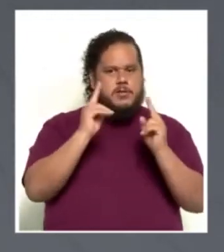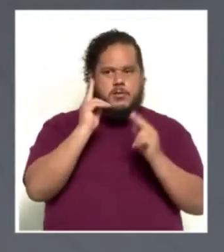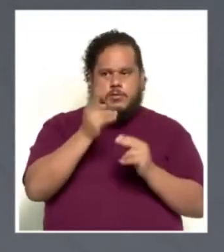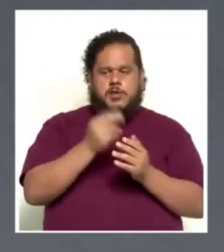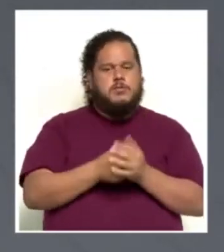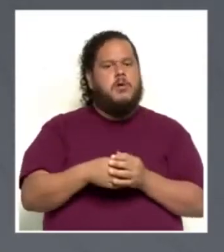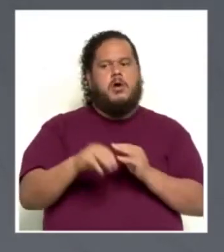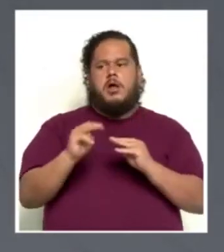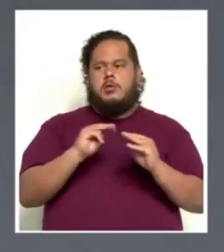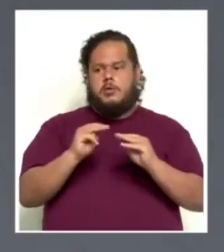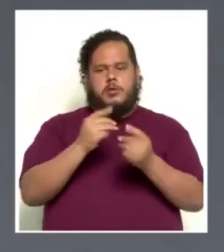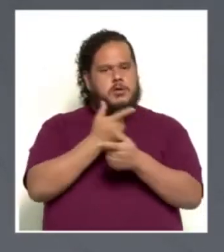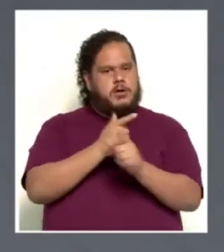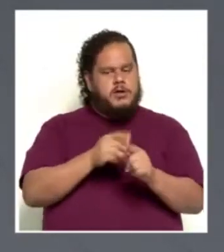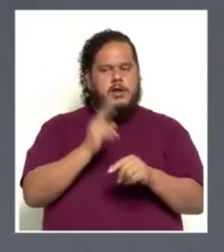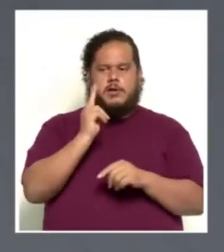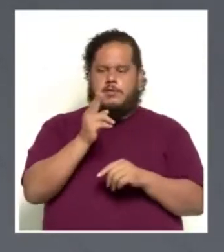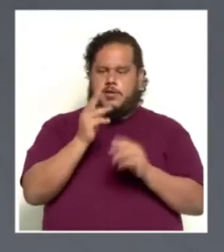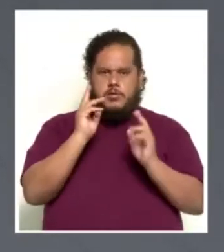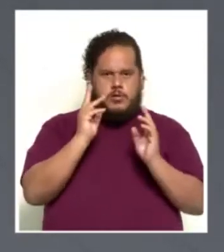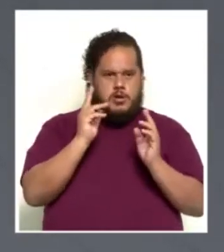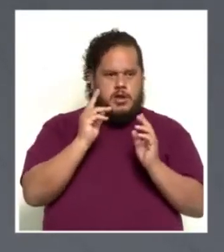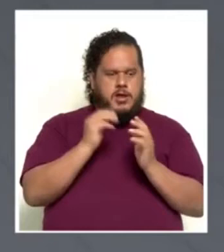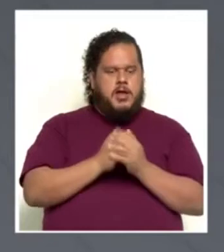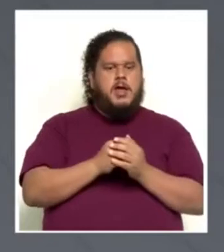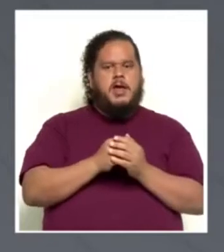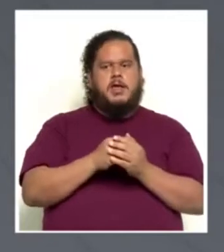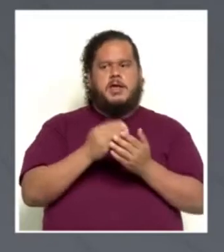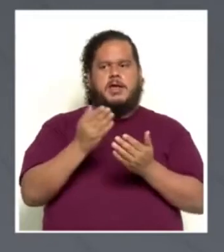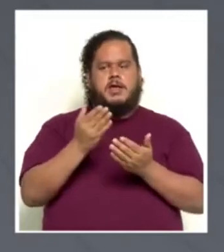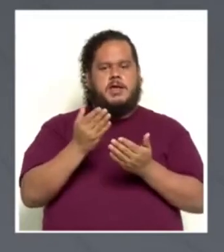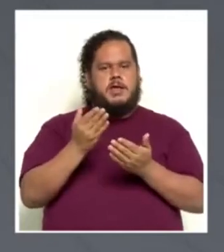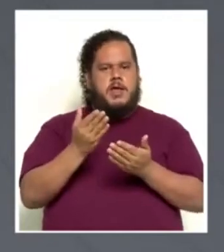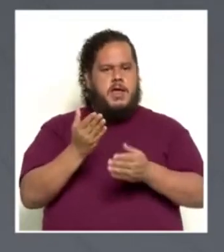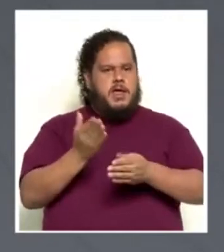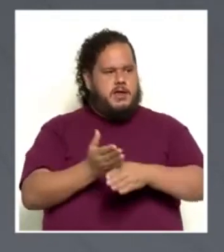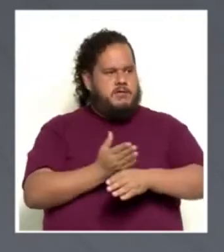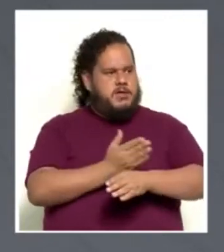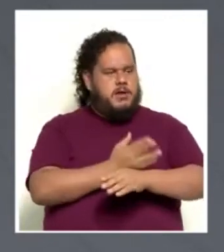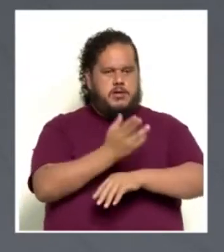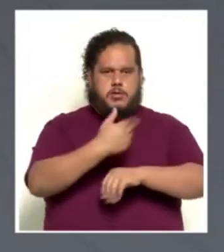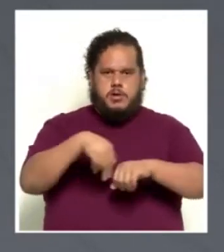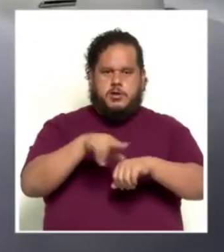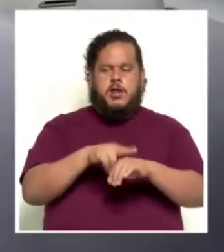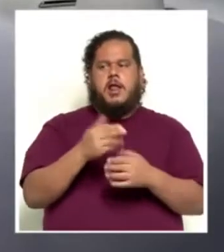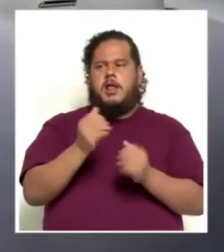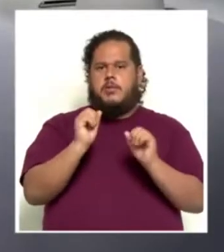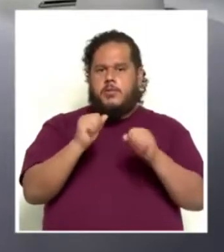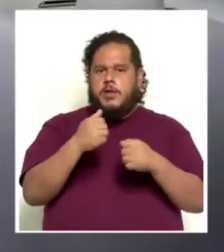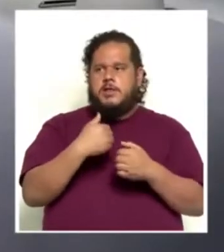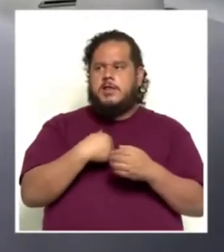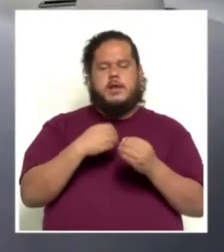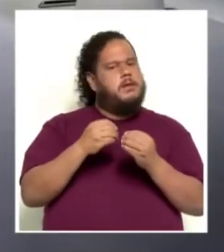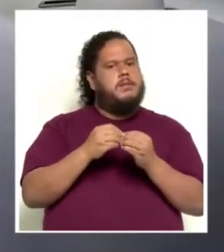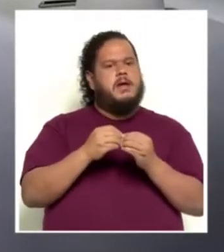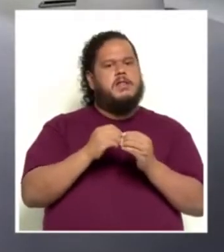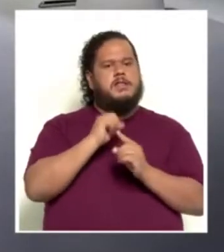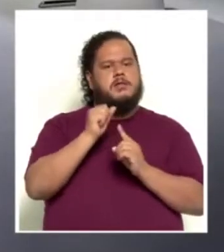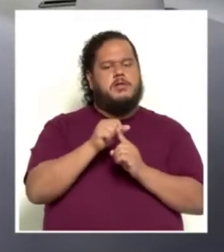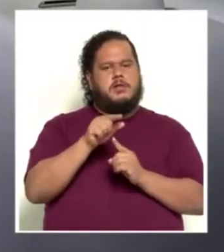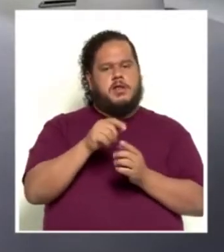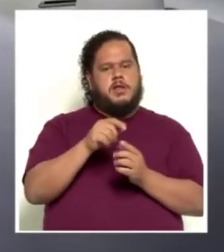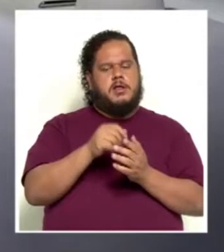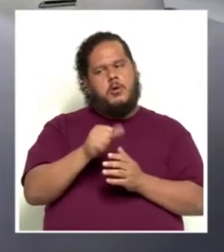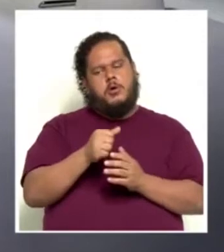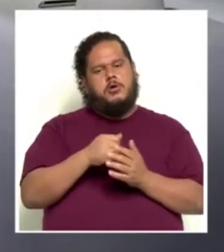Movimiento Libertario le sucedió lo mismo, inclusive a Restauración Nacional, son quizá lo que pueden tener más casos de ese tipo de transfugismo. Otro es el